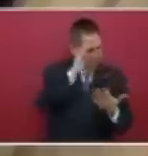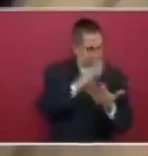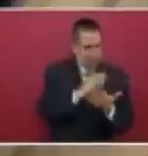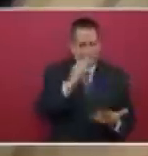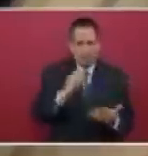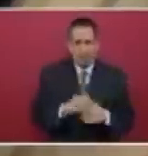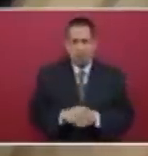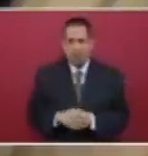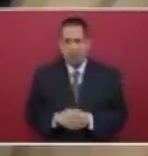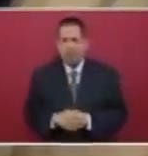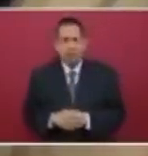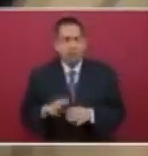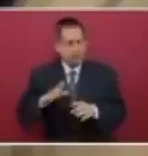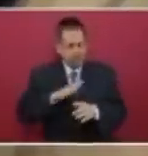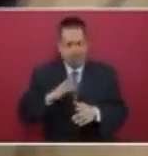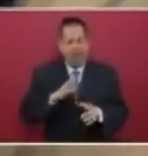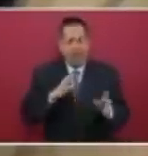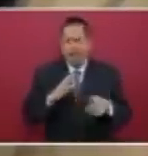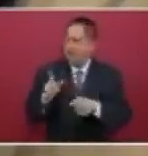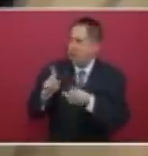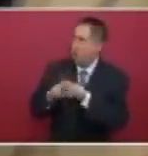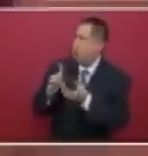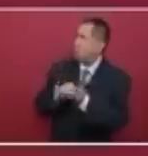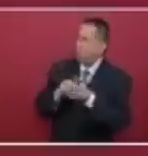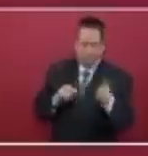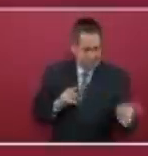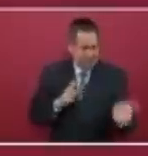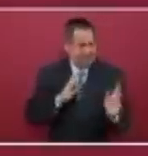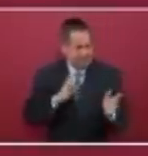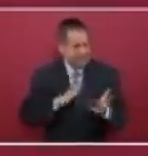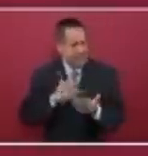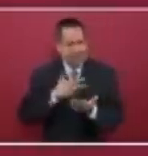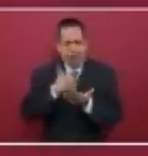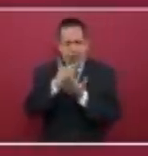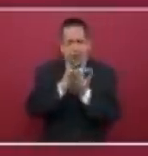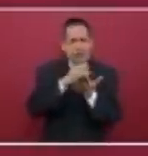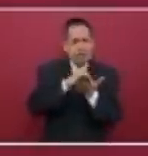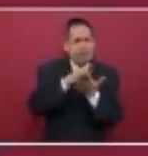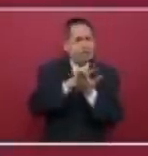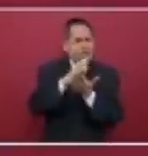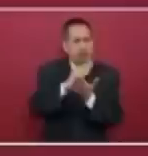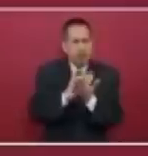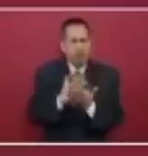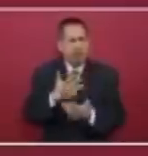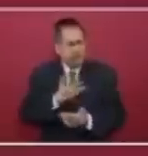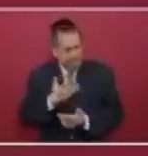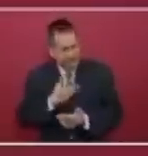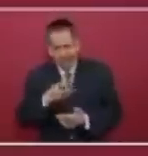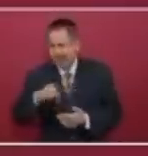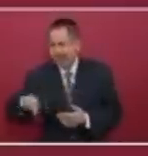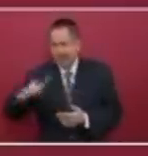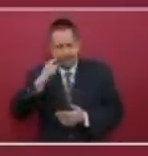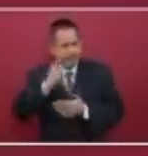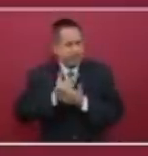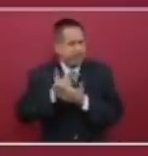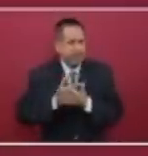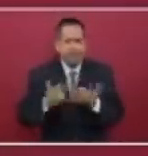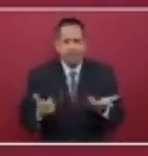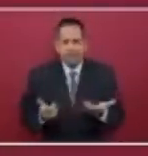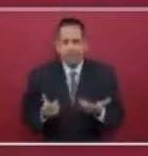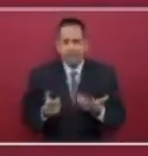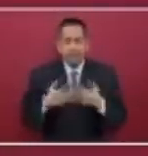sí sí sí sí se está haciendo es un censo sí y es